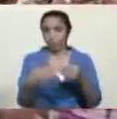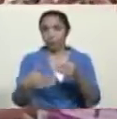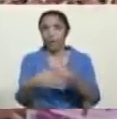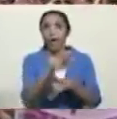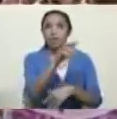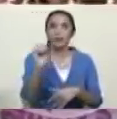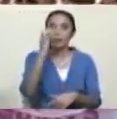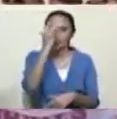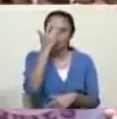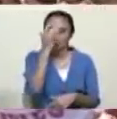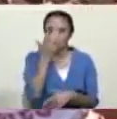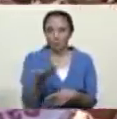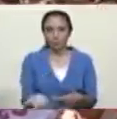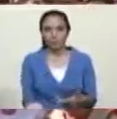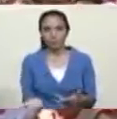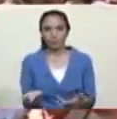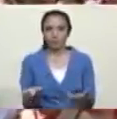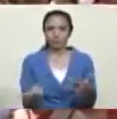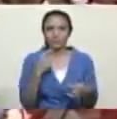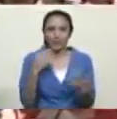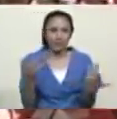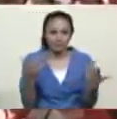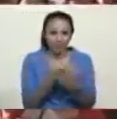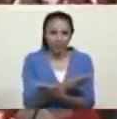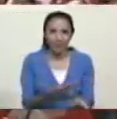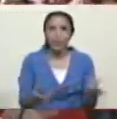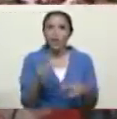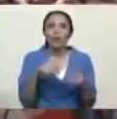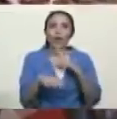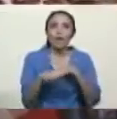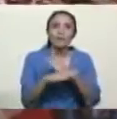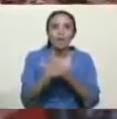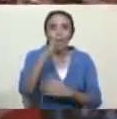30. Y todavía hay gente que le cree.